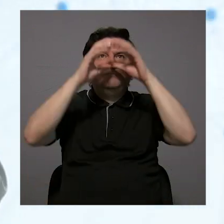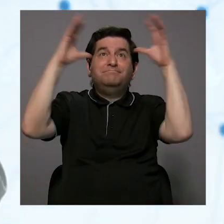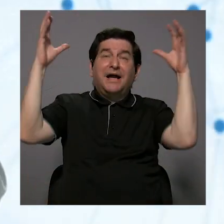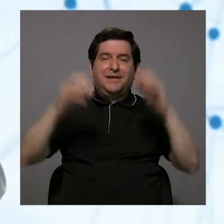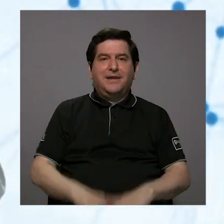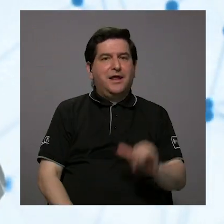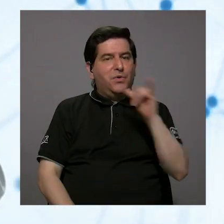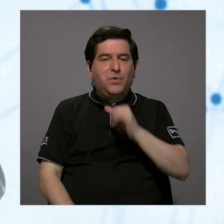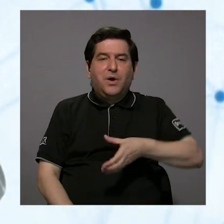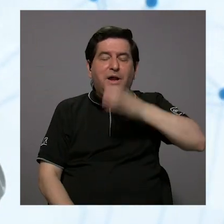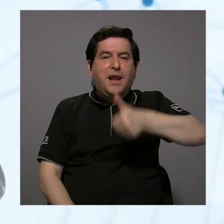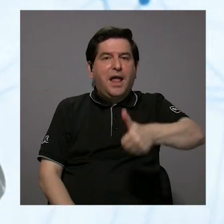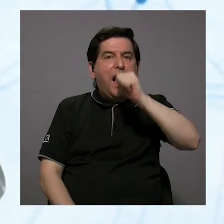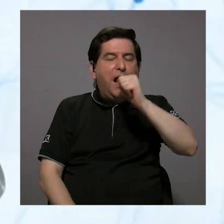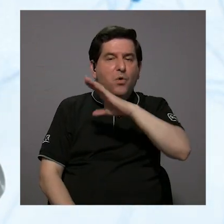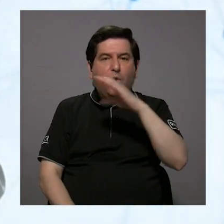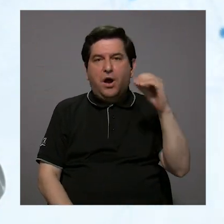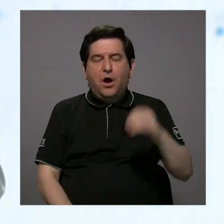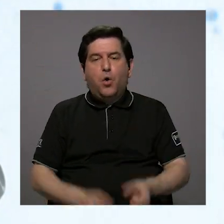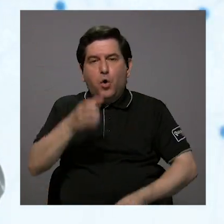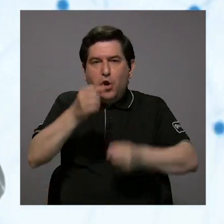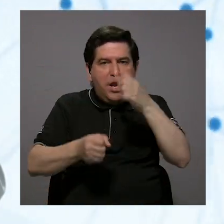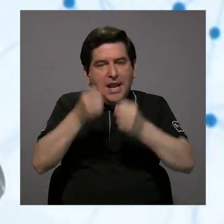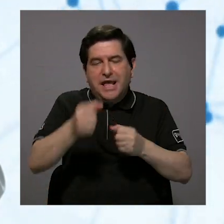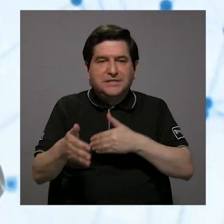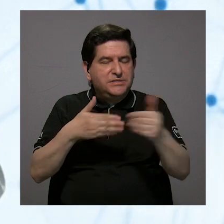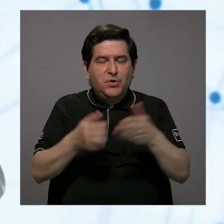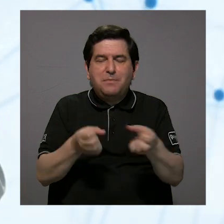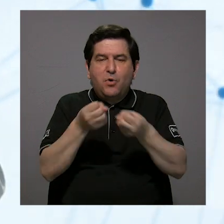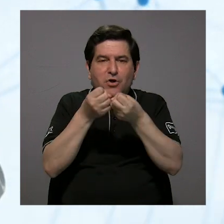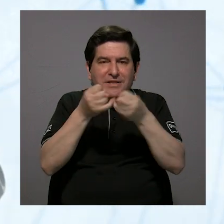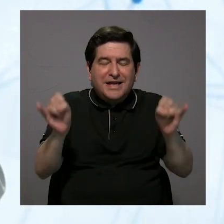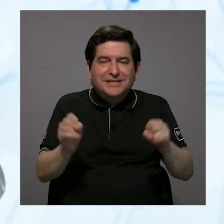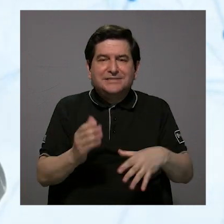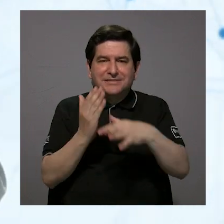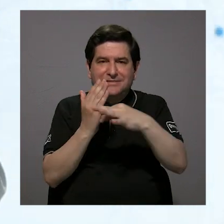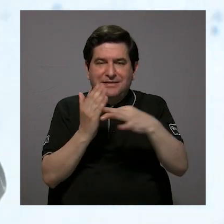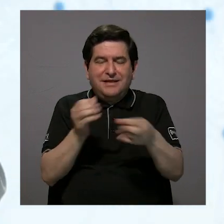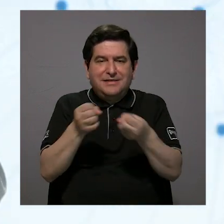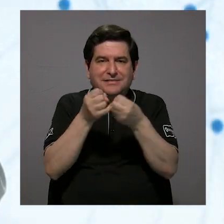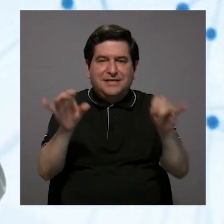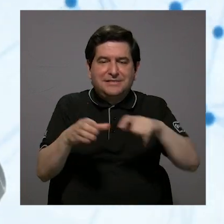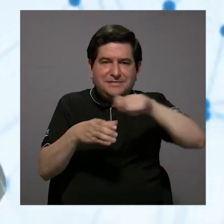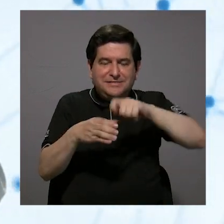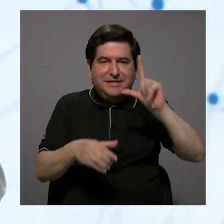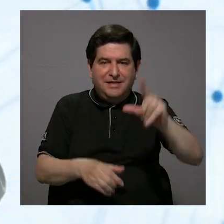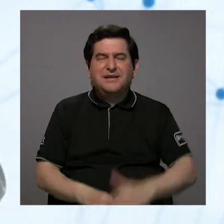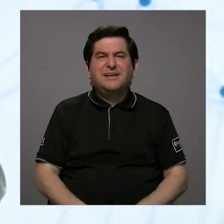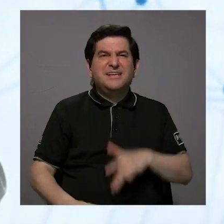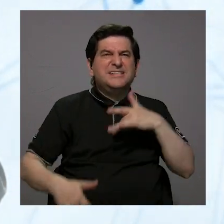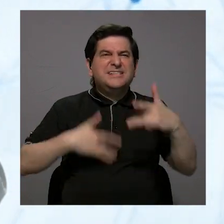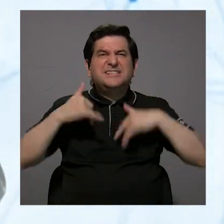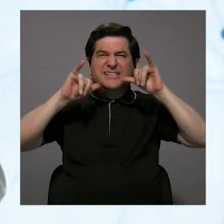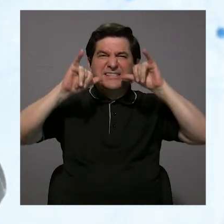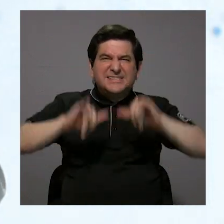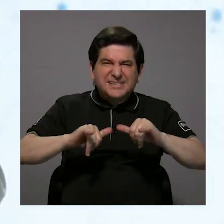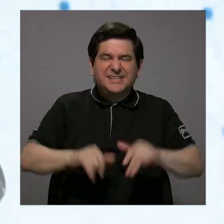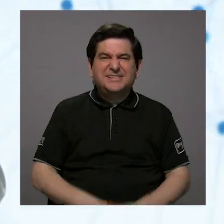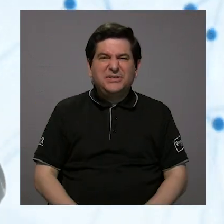puede imaginar, ¿verdad? No es lo mismo tomar agua que tomar leche, aunque sea descremada y lactosada, le queda a uno una cierta